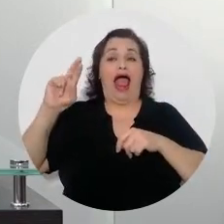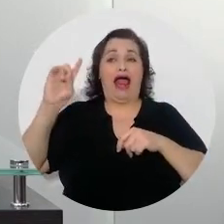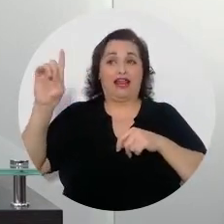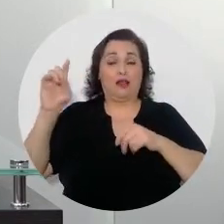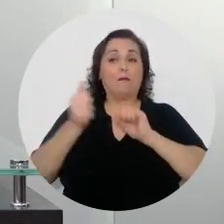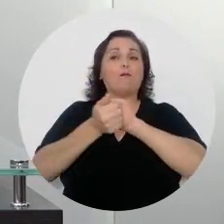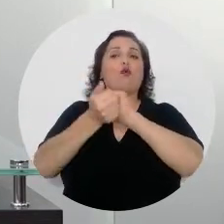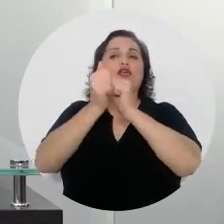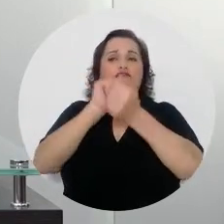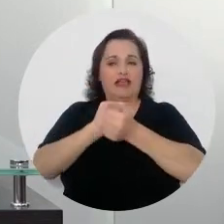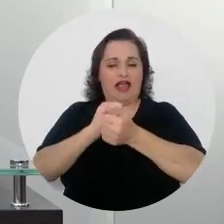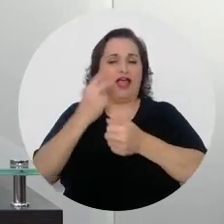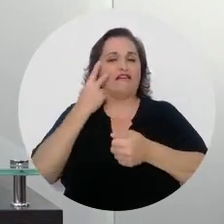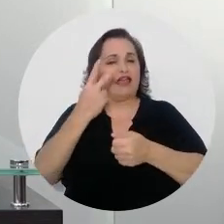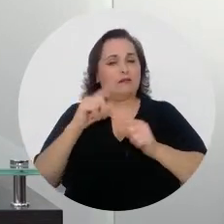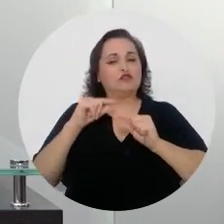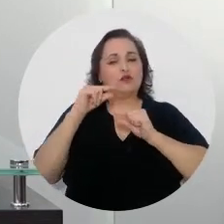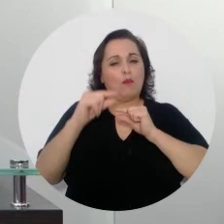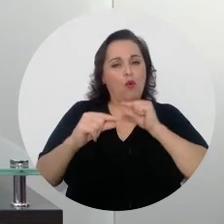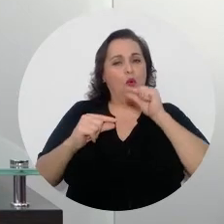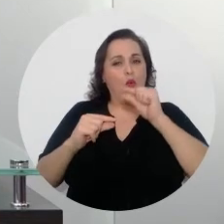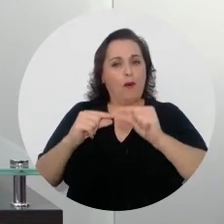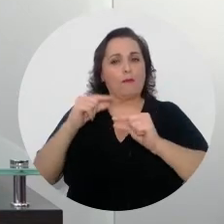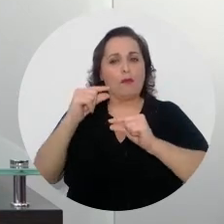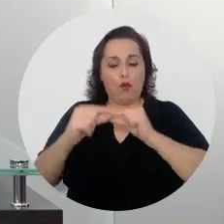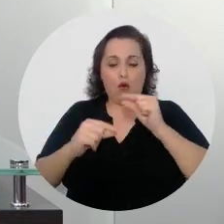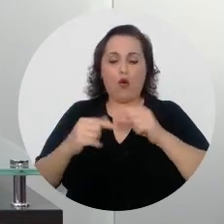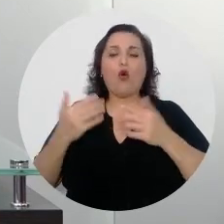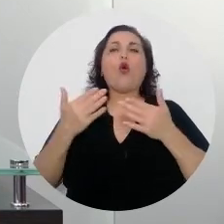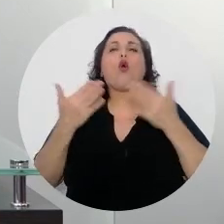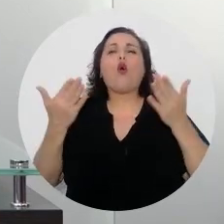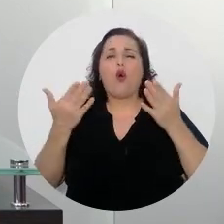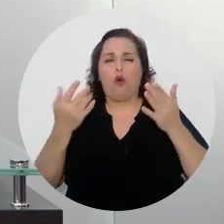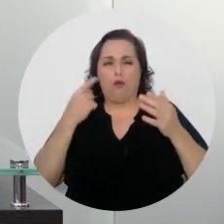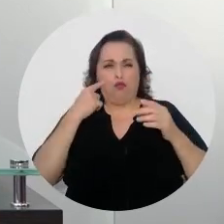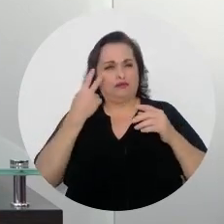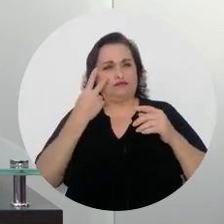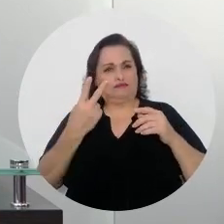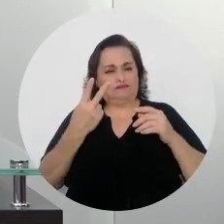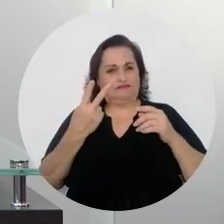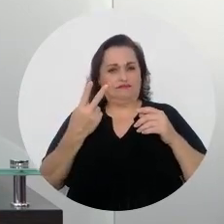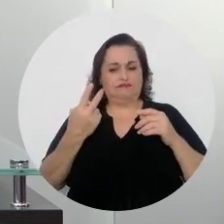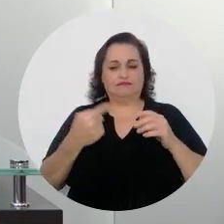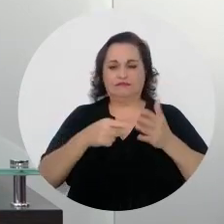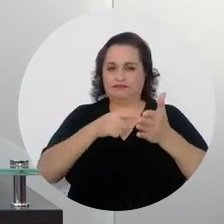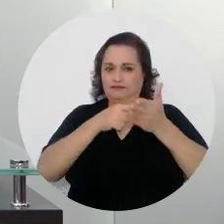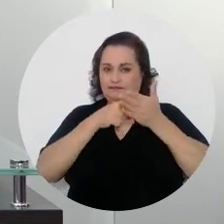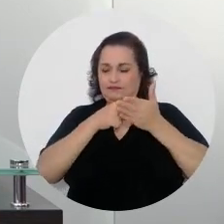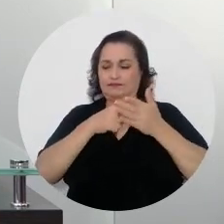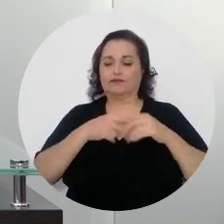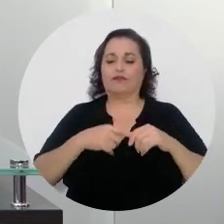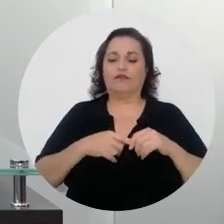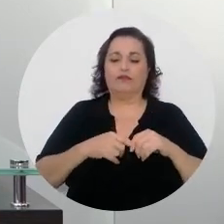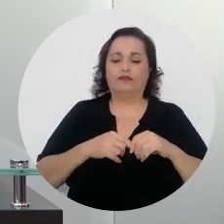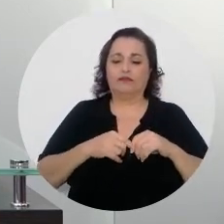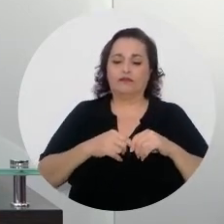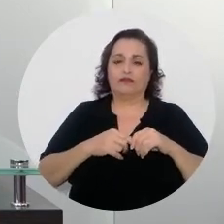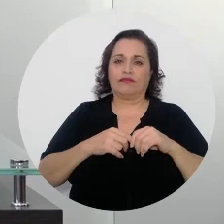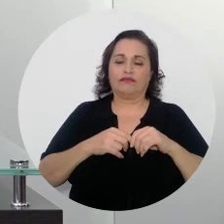Vamos poco a poco para ver por qué nosotros tenemos este sistema.